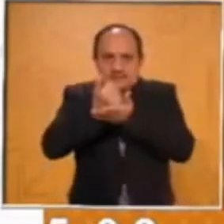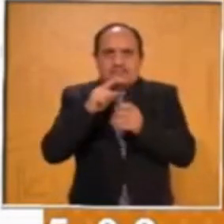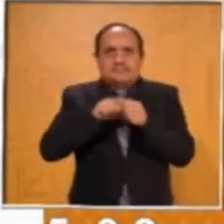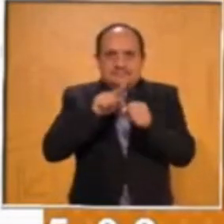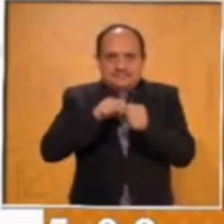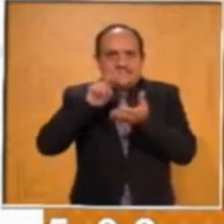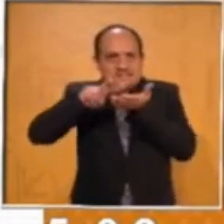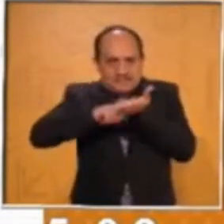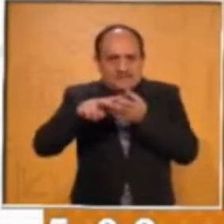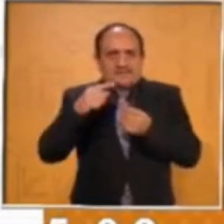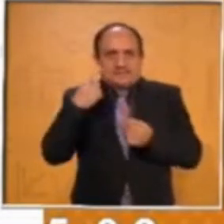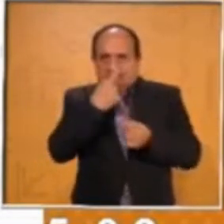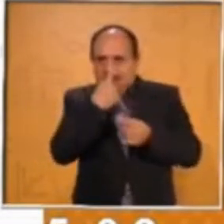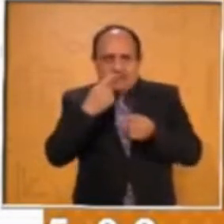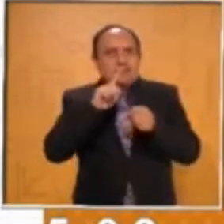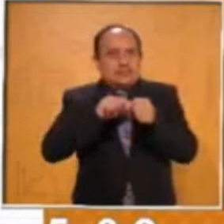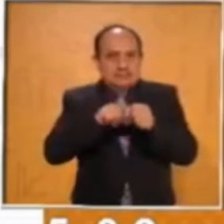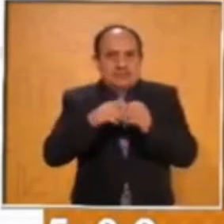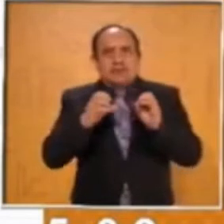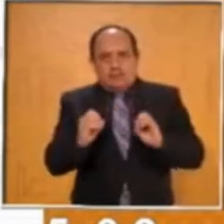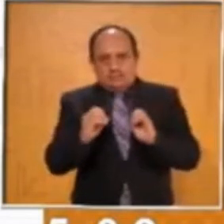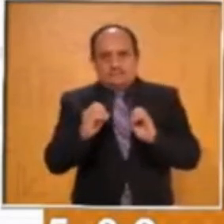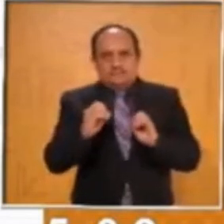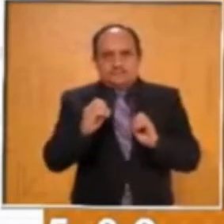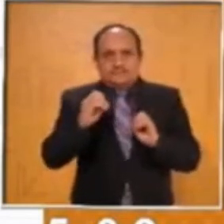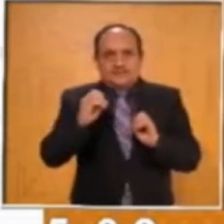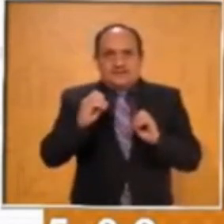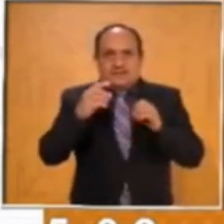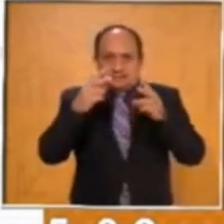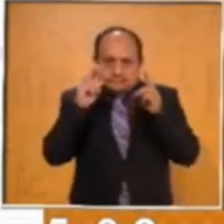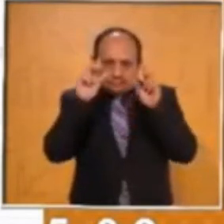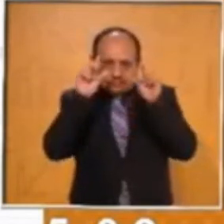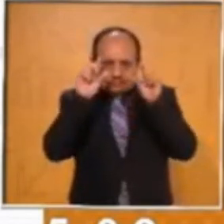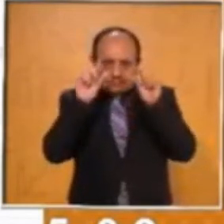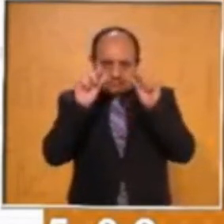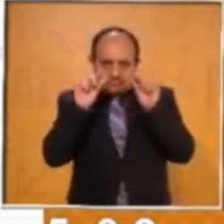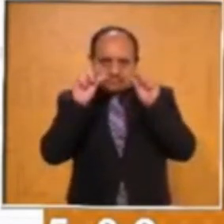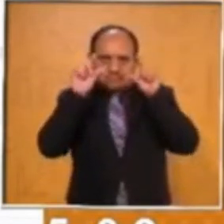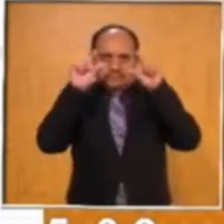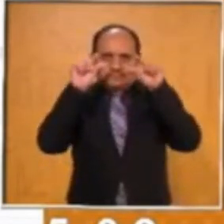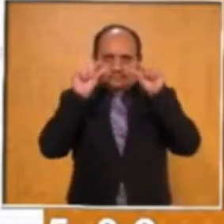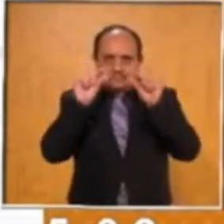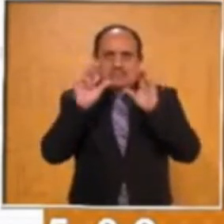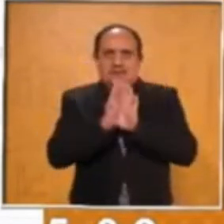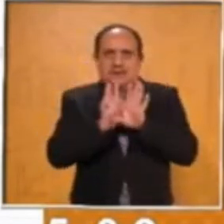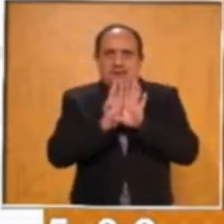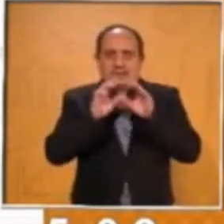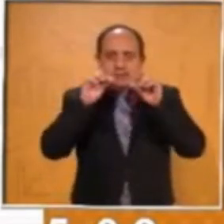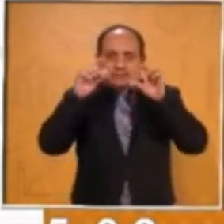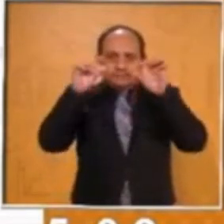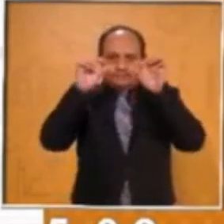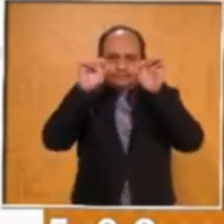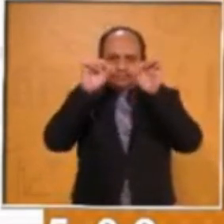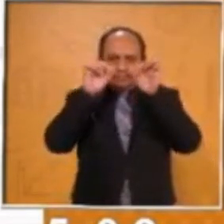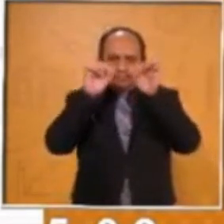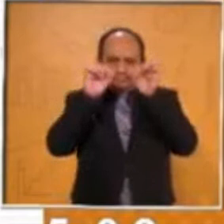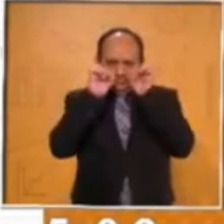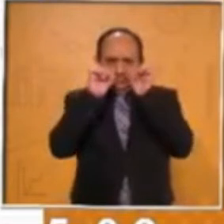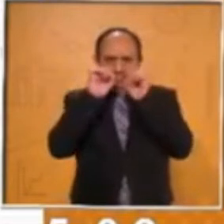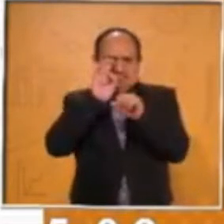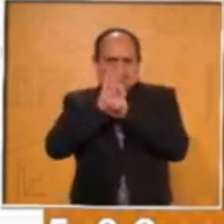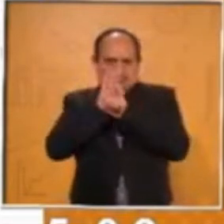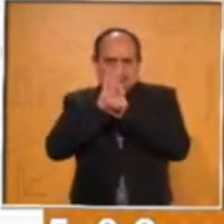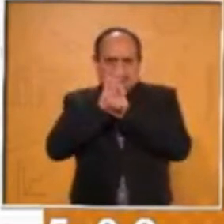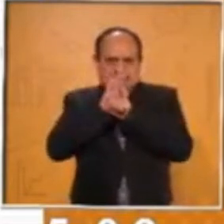ser verdes, referentes al color, o pueden ser ojos ausentes, ¿sí? Ojos impenetrables, inexpresivos,